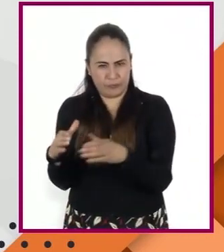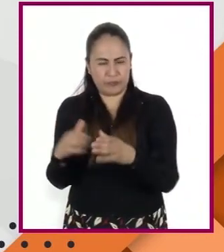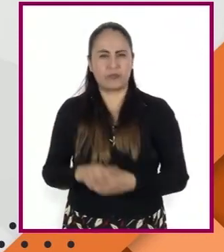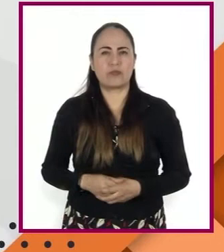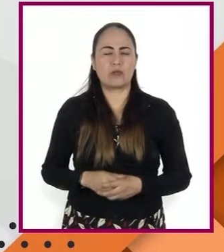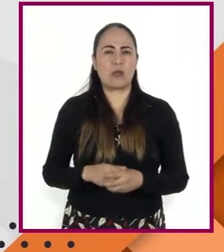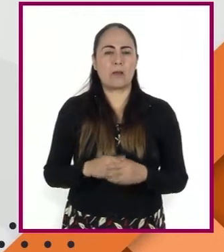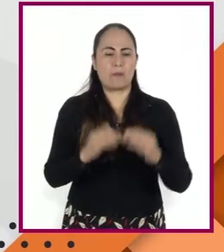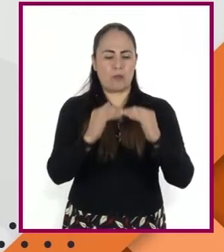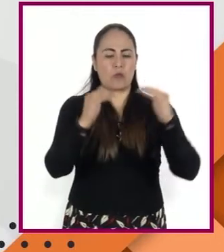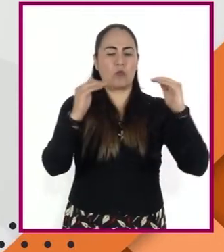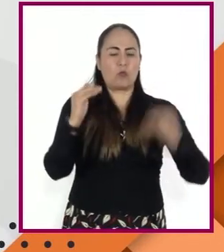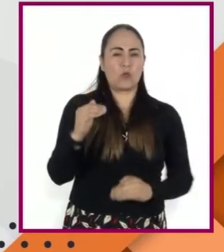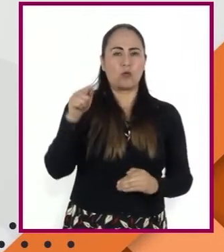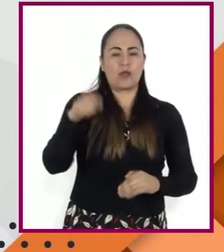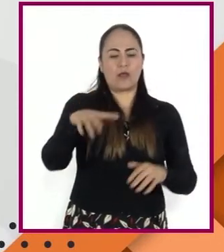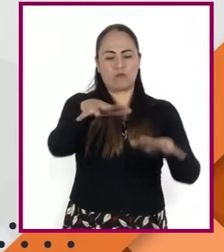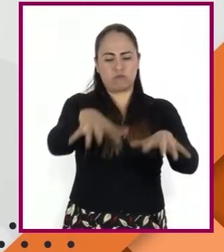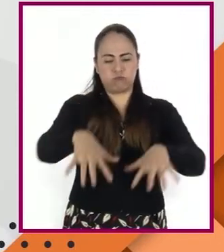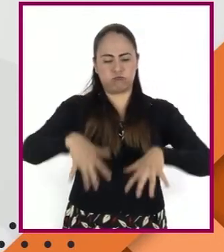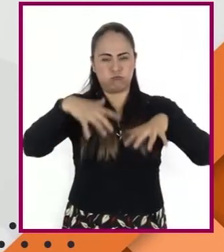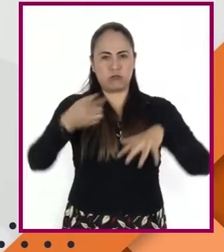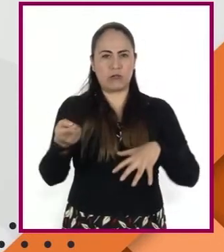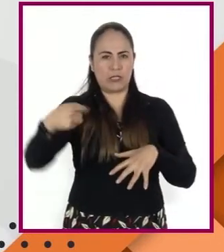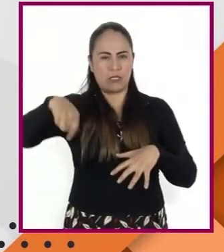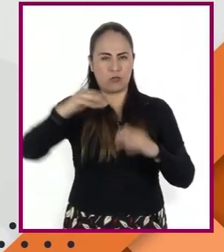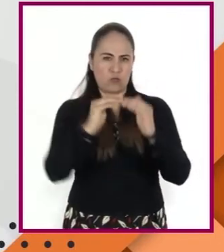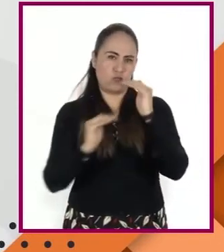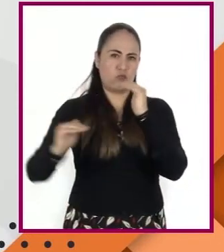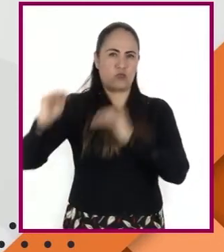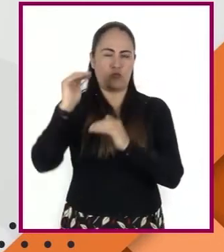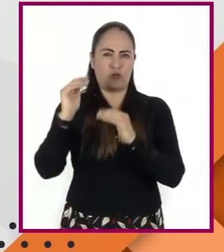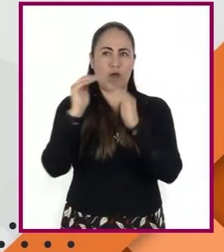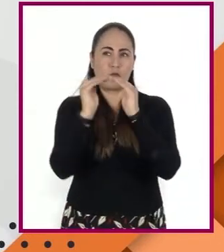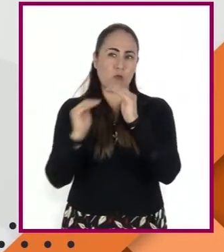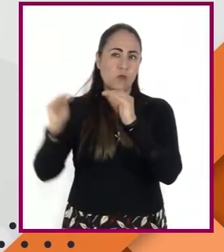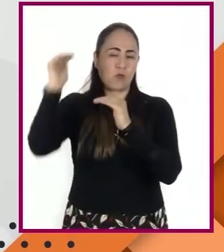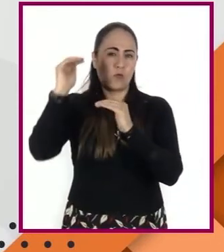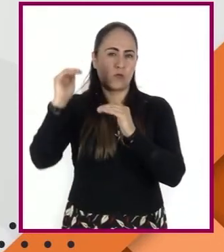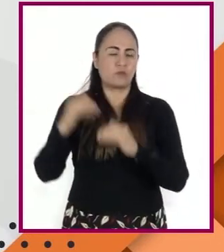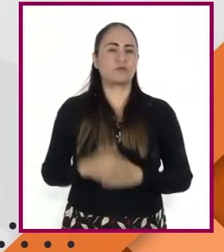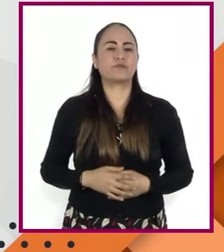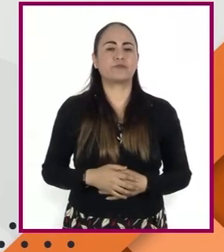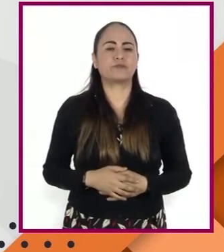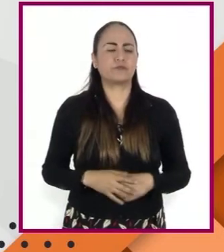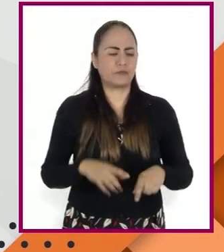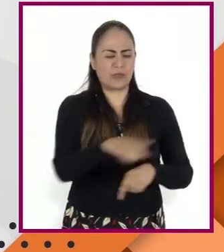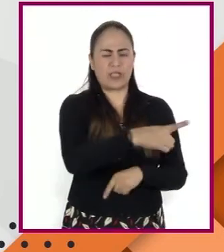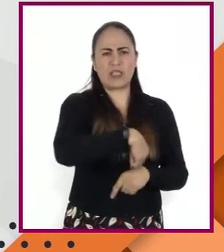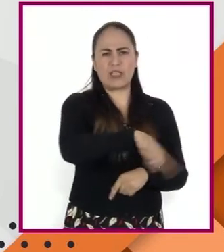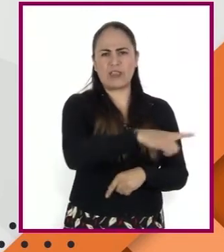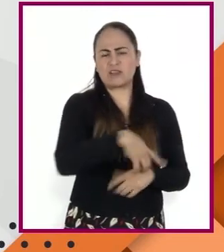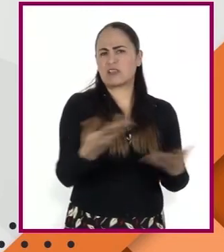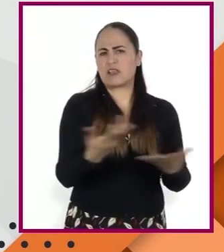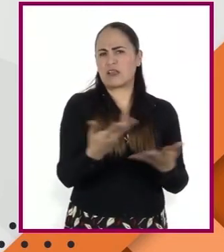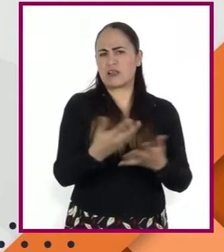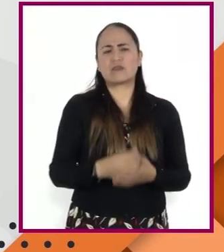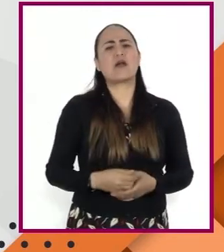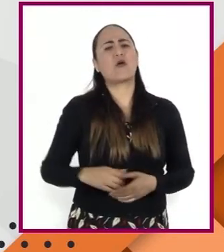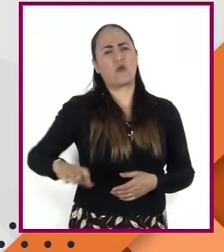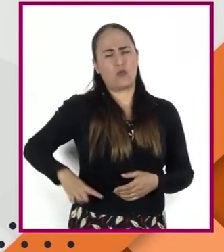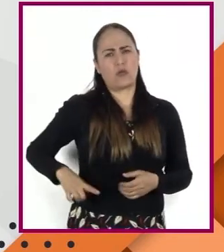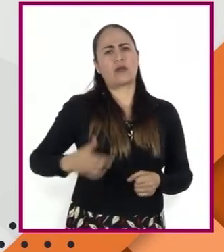España. Gobernadores, los cuales gobernaban en las llamadas gobernaciones como las de Nueva